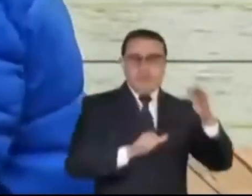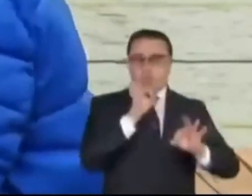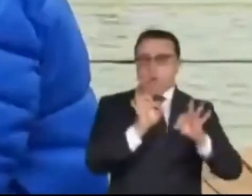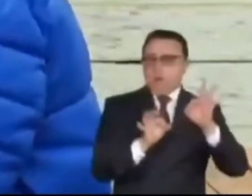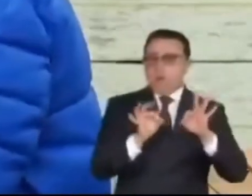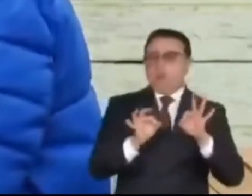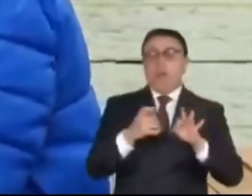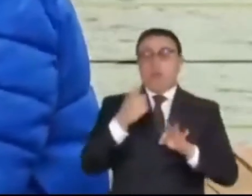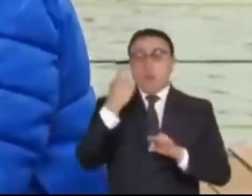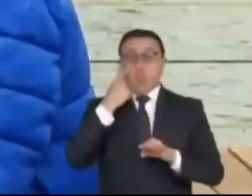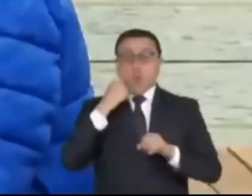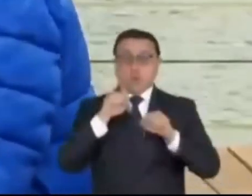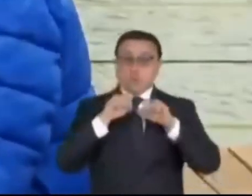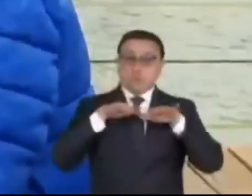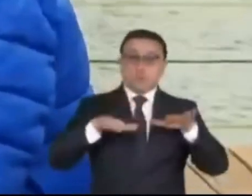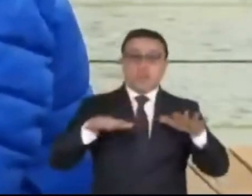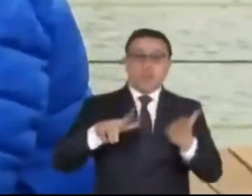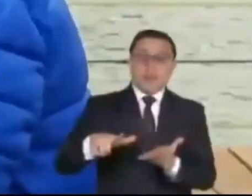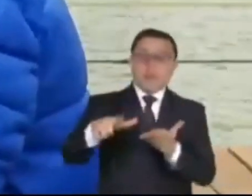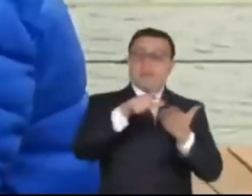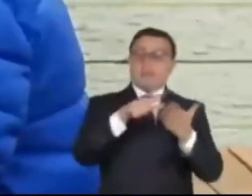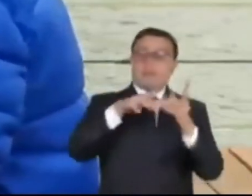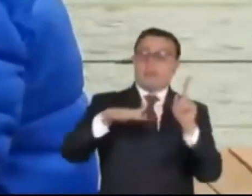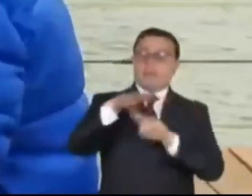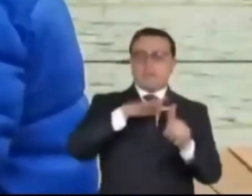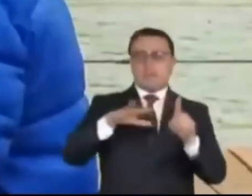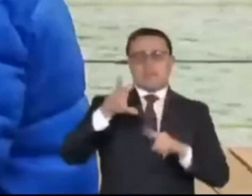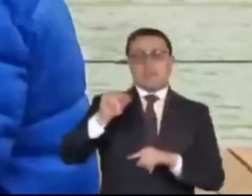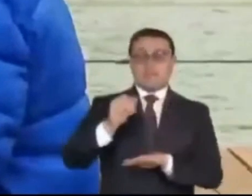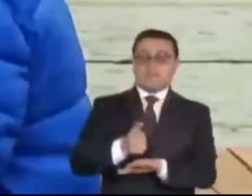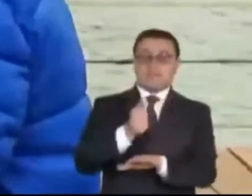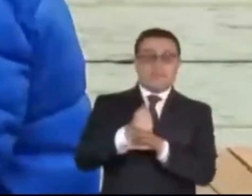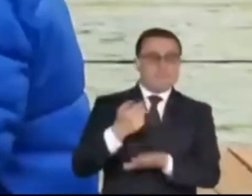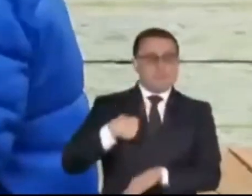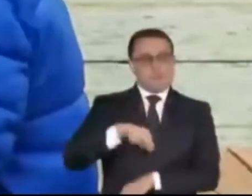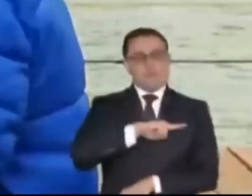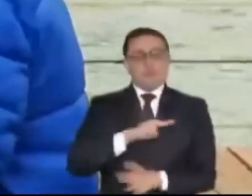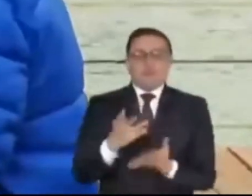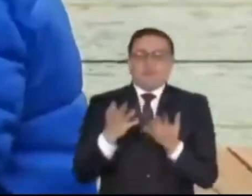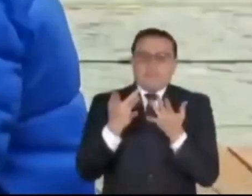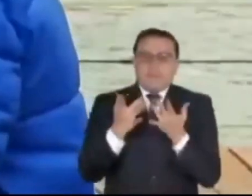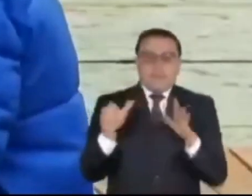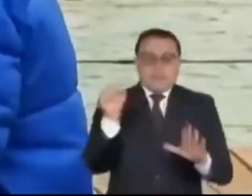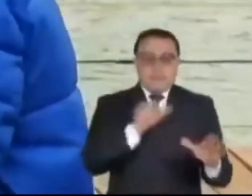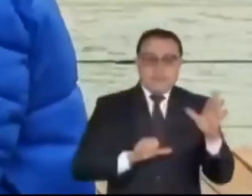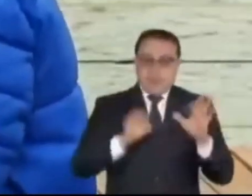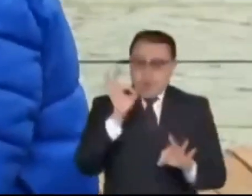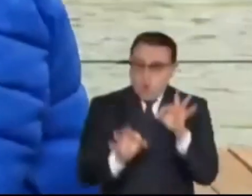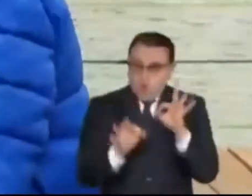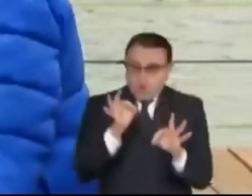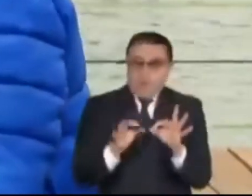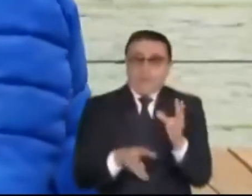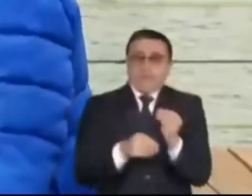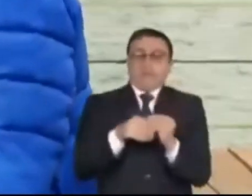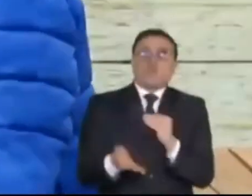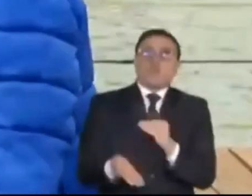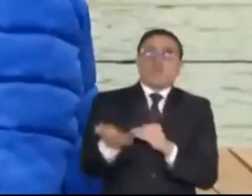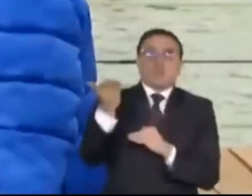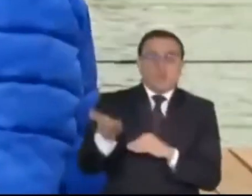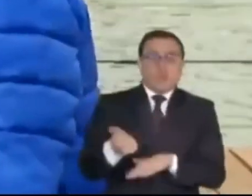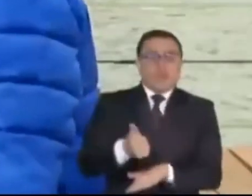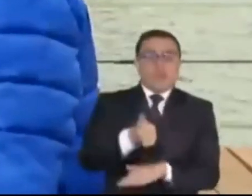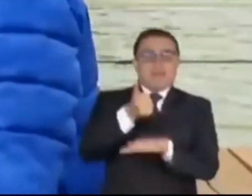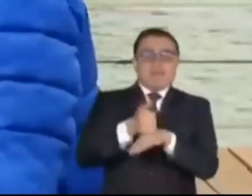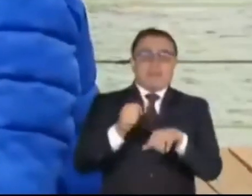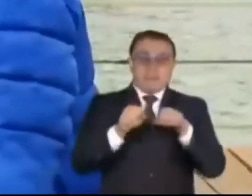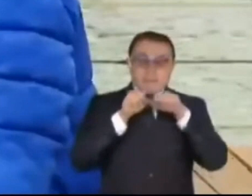no se expida esta licencia ambiental. Director, nosotros estamos esperando que el área jurídica y sobre todo que usted, director, expida